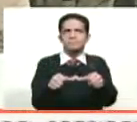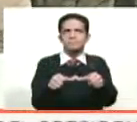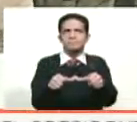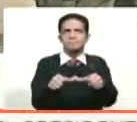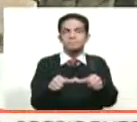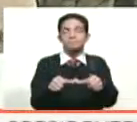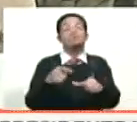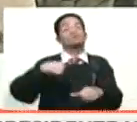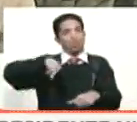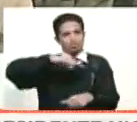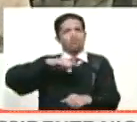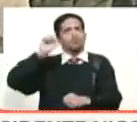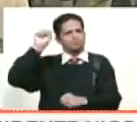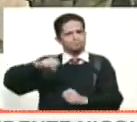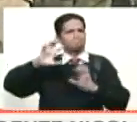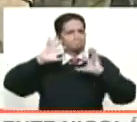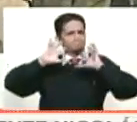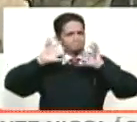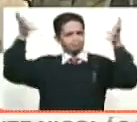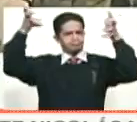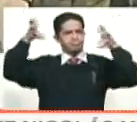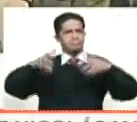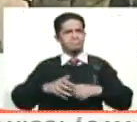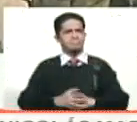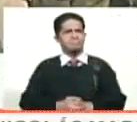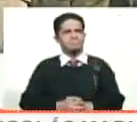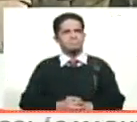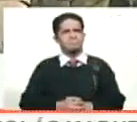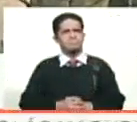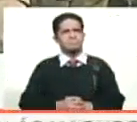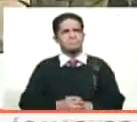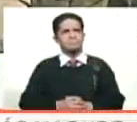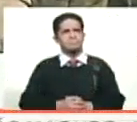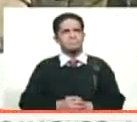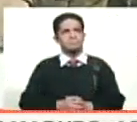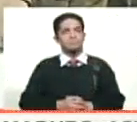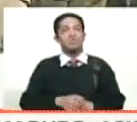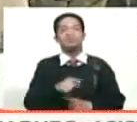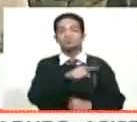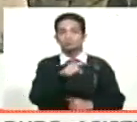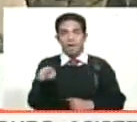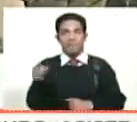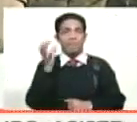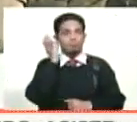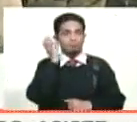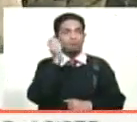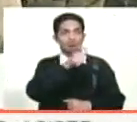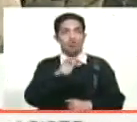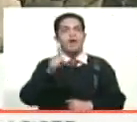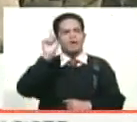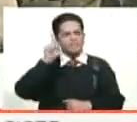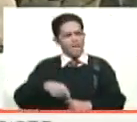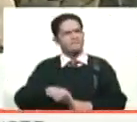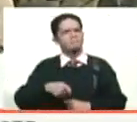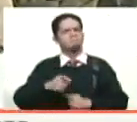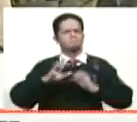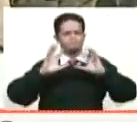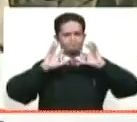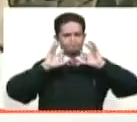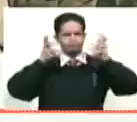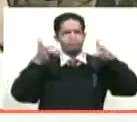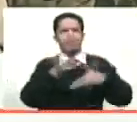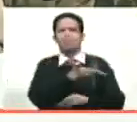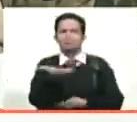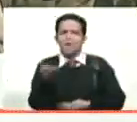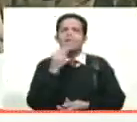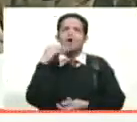Rebeldes somos, sí, somos rebeldes. Y así deben ser ustedes, mujeres, rebeldes, rebeldes. Así deben ser ustedes,